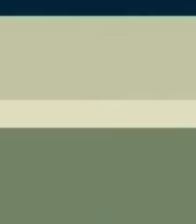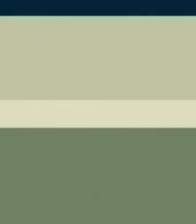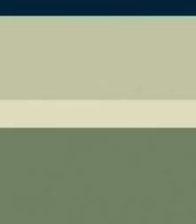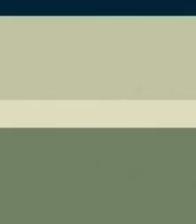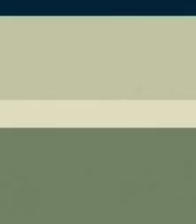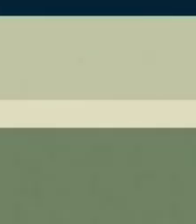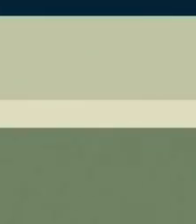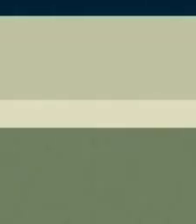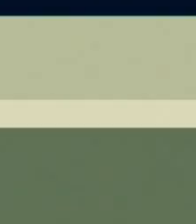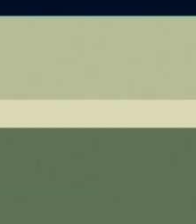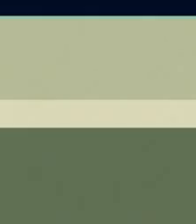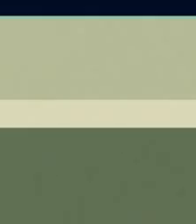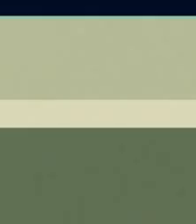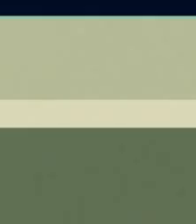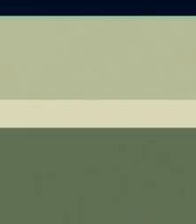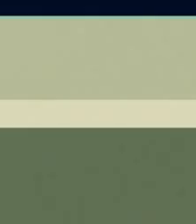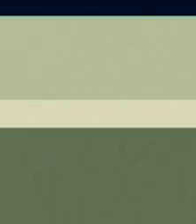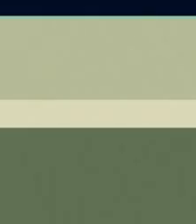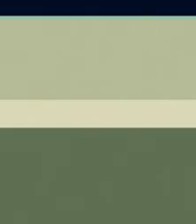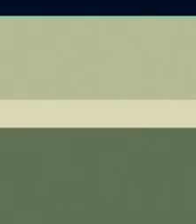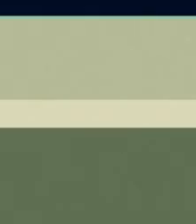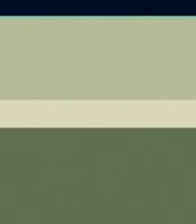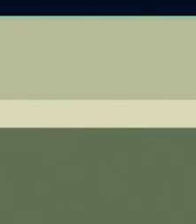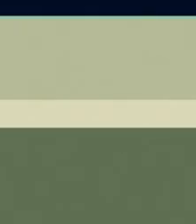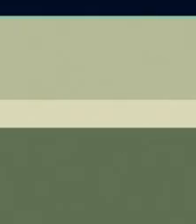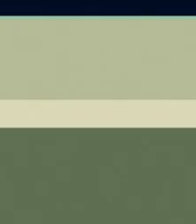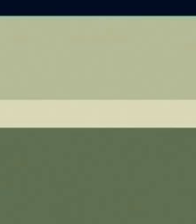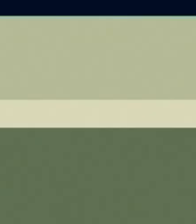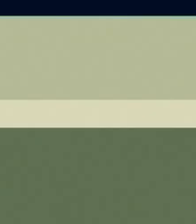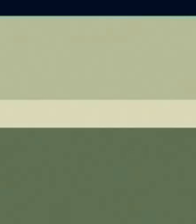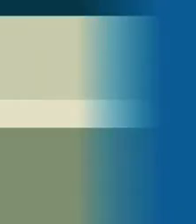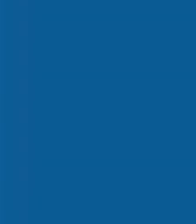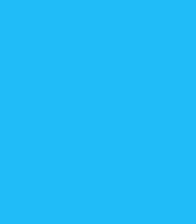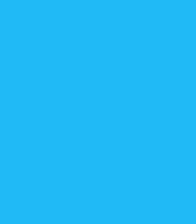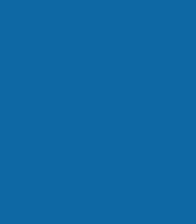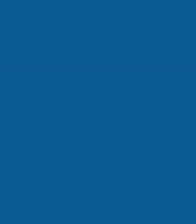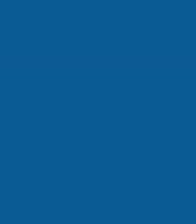En Coordinadora también movemos las noticias de actualidad.